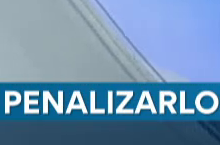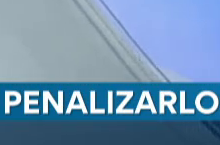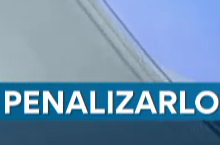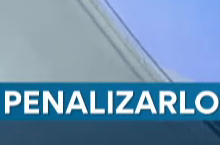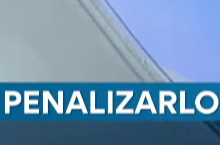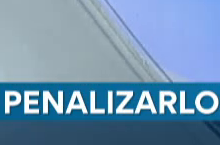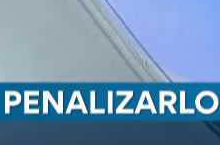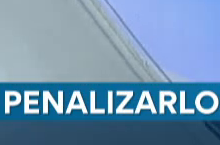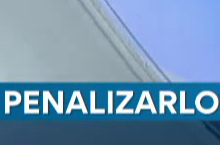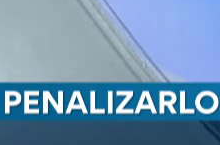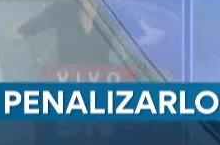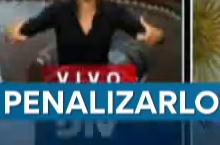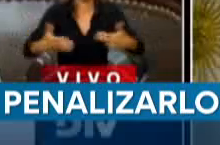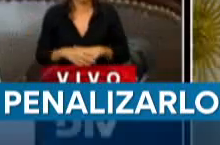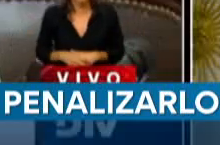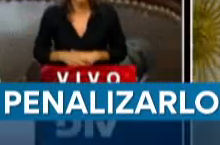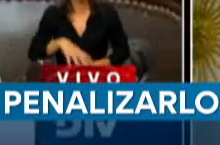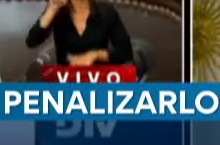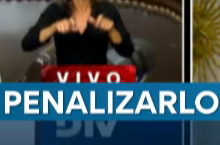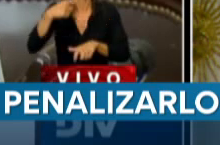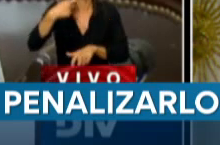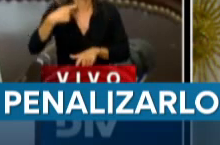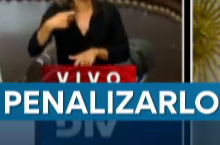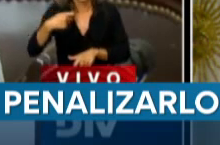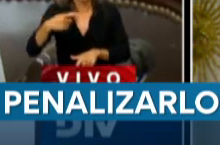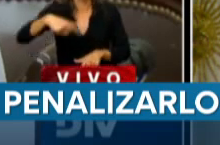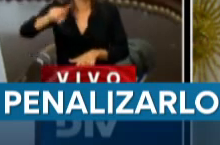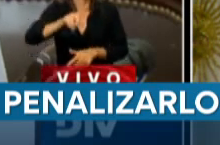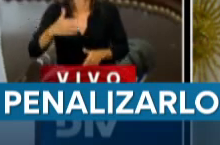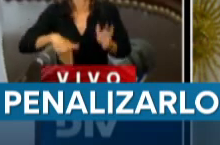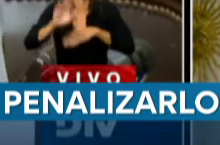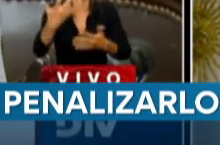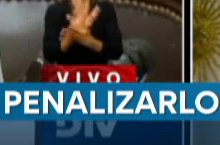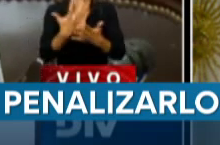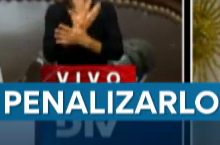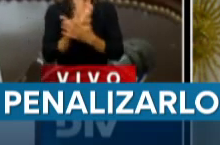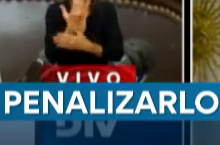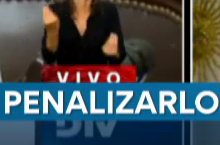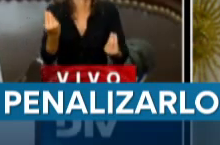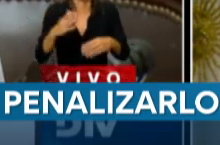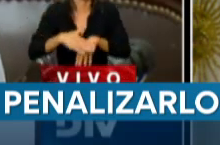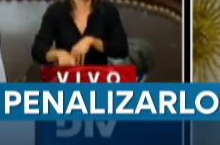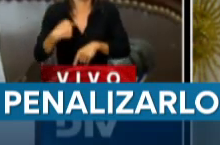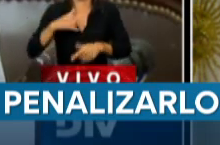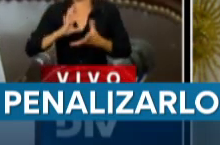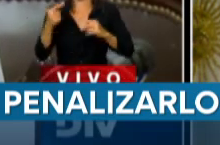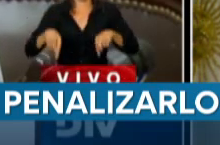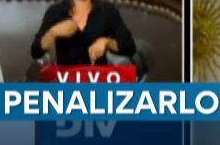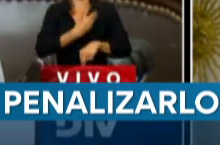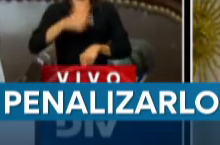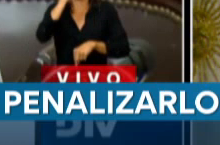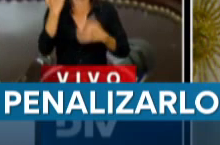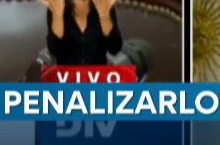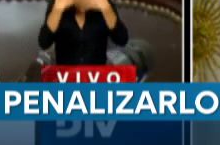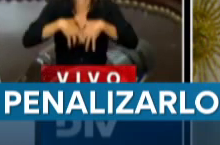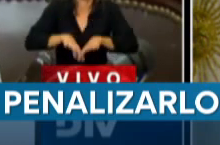públicos. Este hecho que ha sucedido post Ley Micaela, donde los que formamos parte del Estado nos tenemos que formar y tenemos